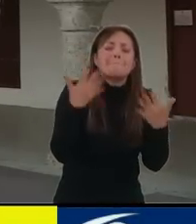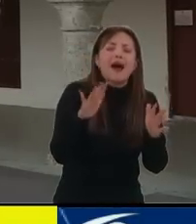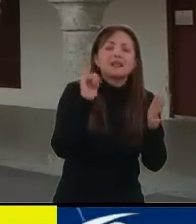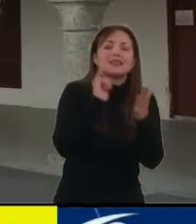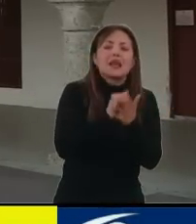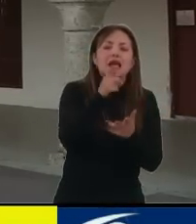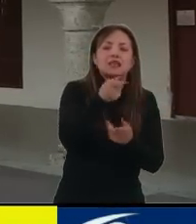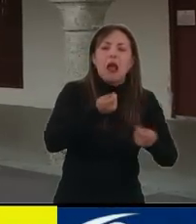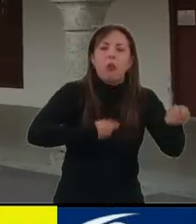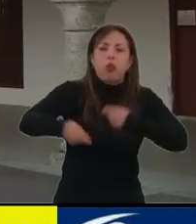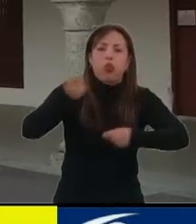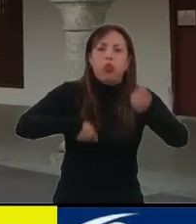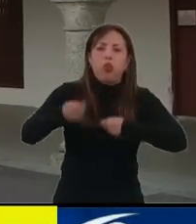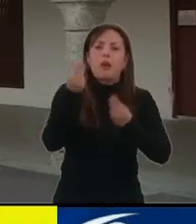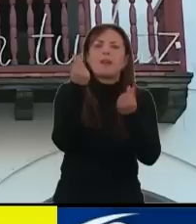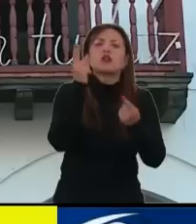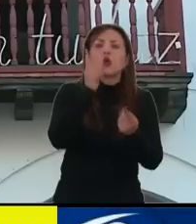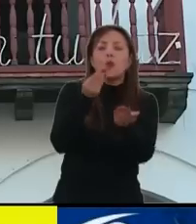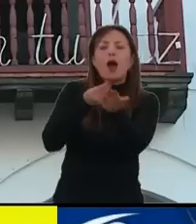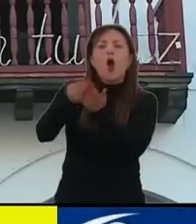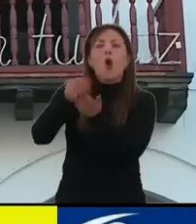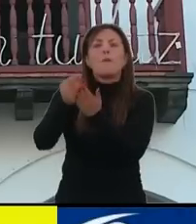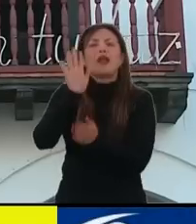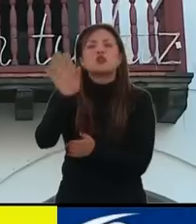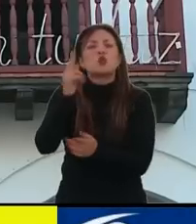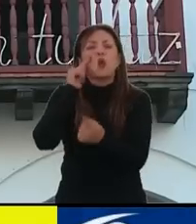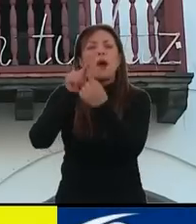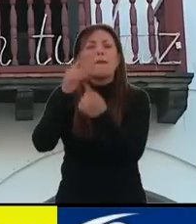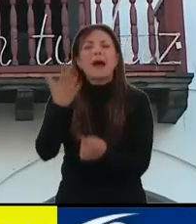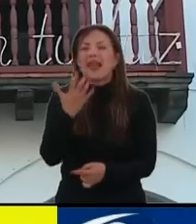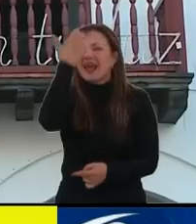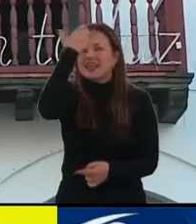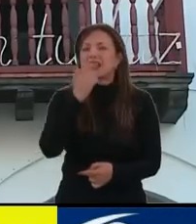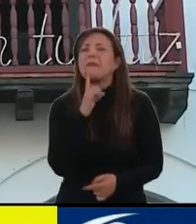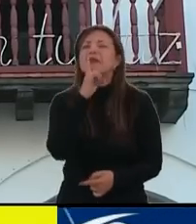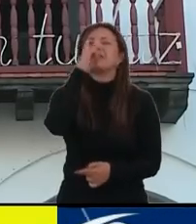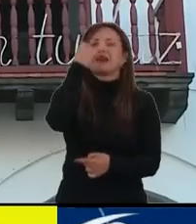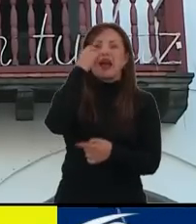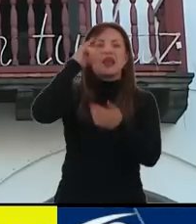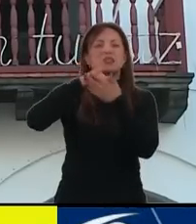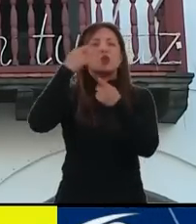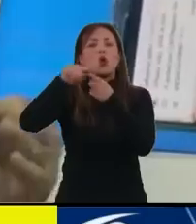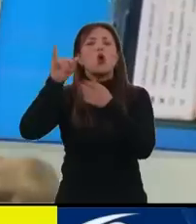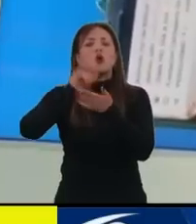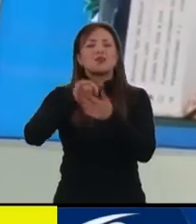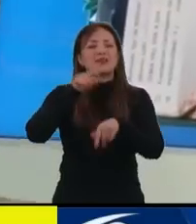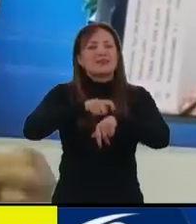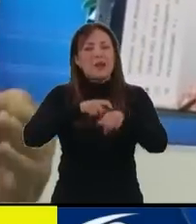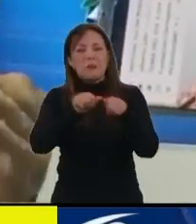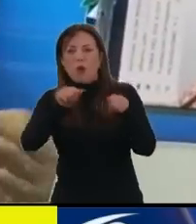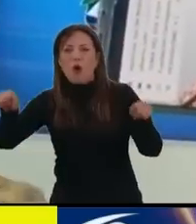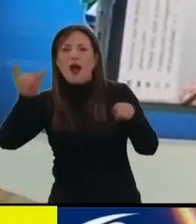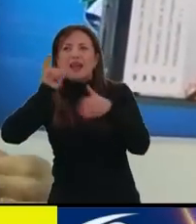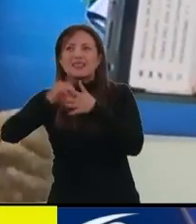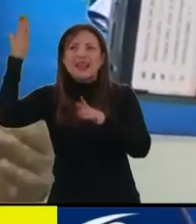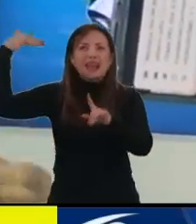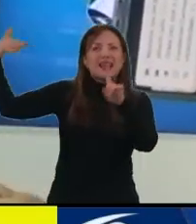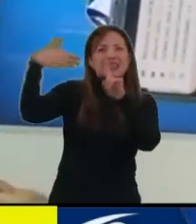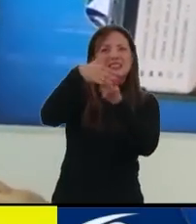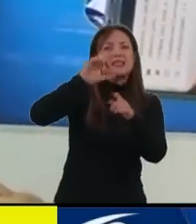detrimento patrimonial por la compra de unas pruebas PCR durante la pandemia del COVID-19. Hay que señalar que por